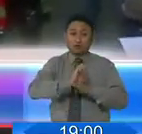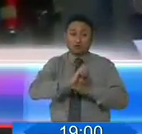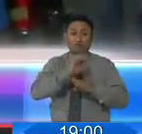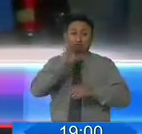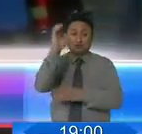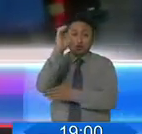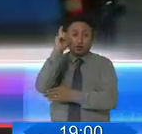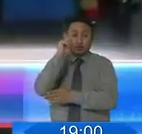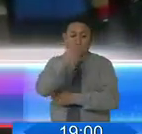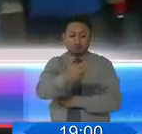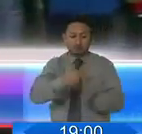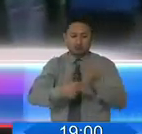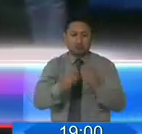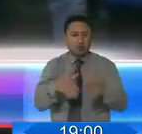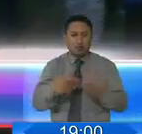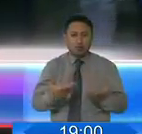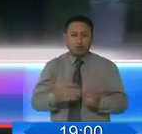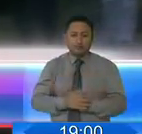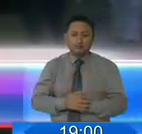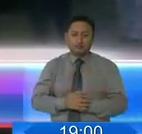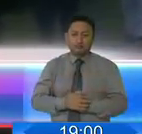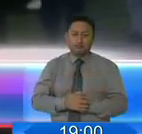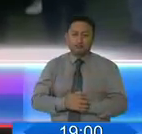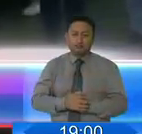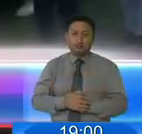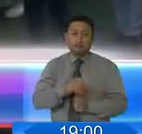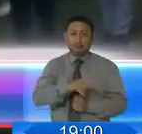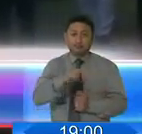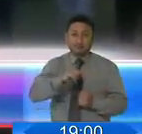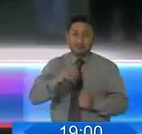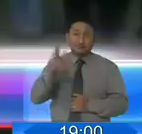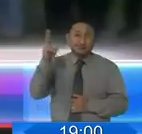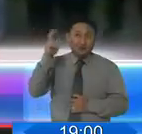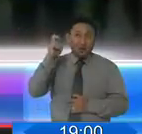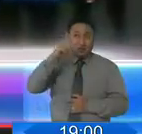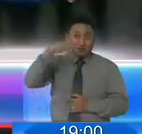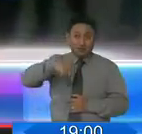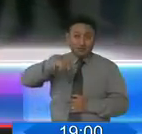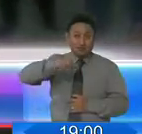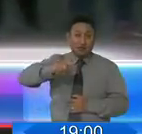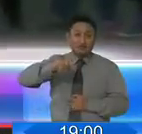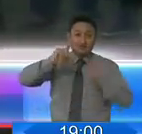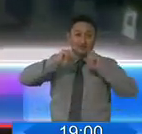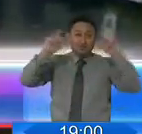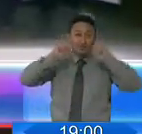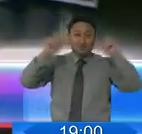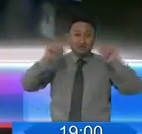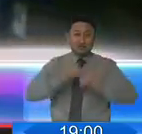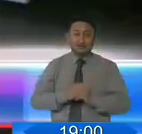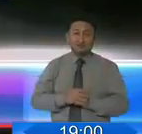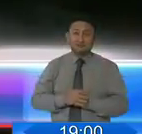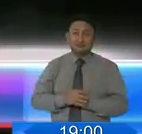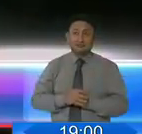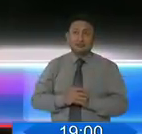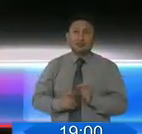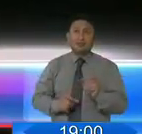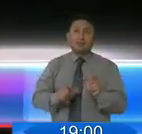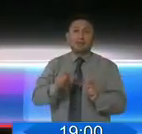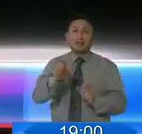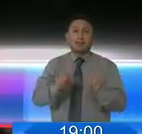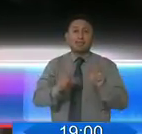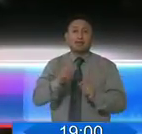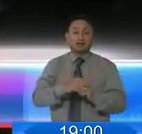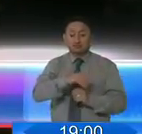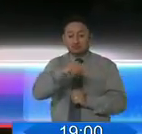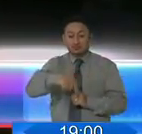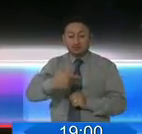así como también bueno ustedes estarán escuchando a compañeros de aquí están las personas en este